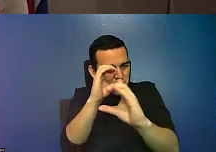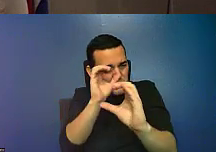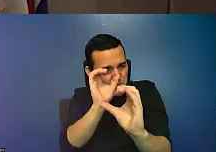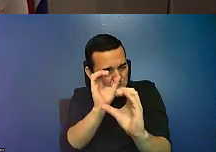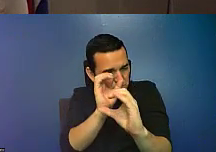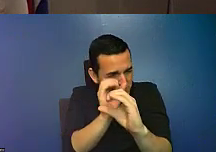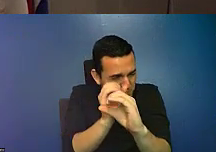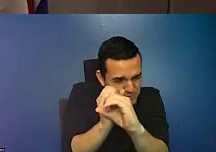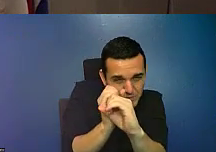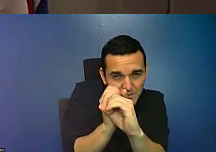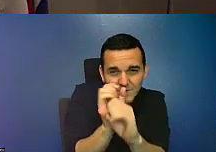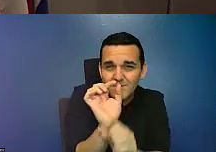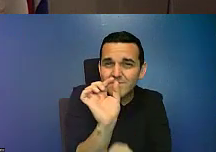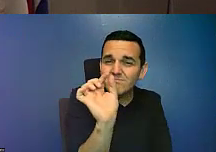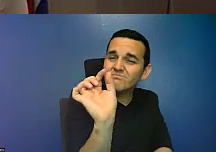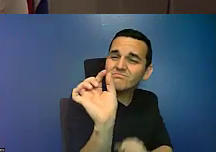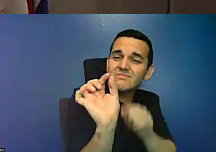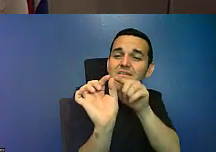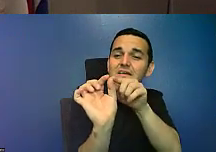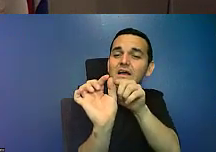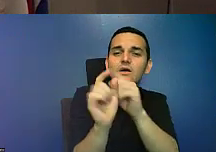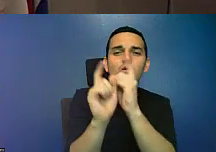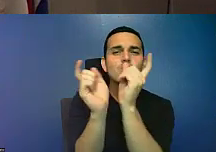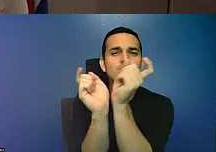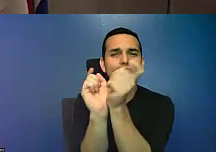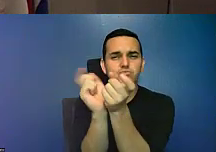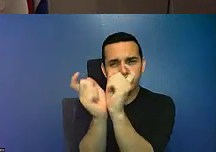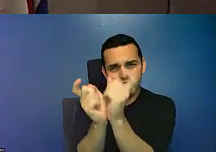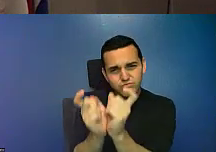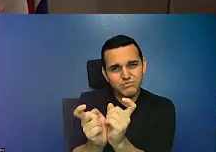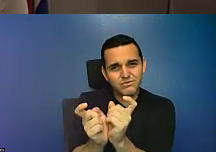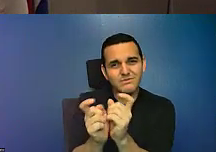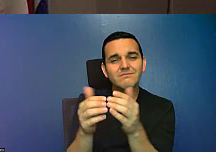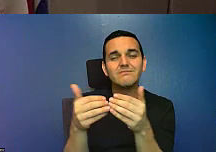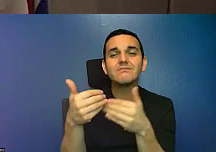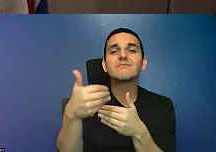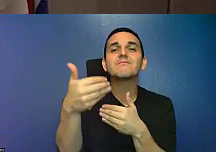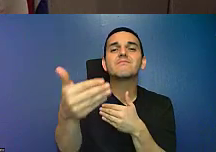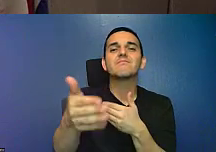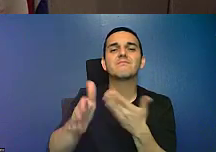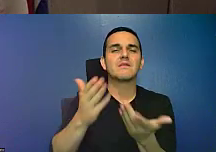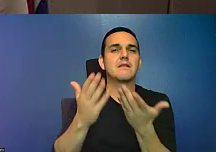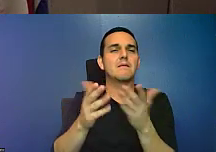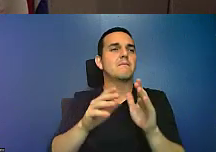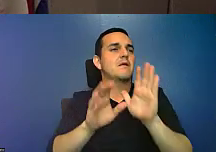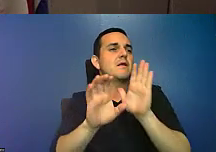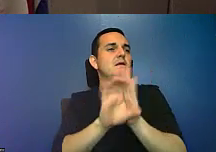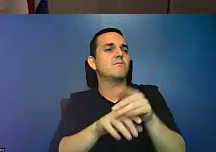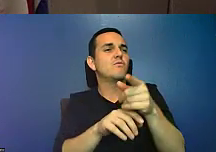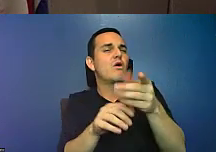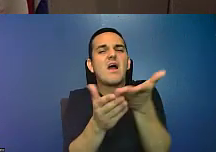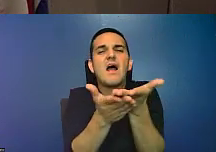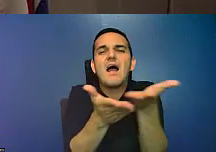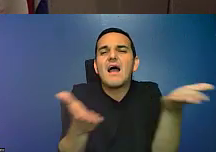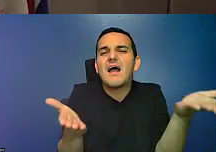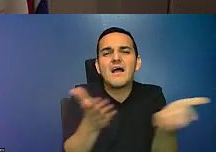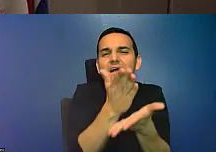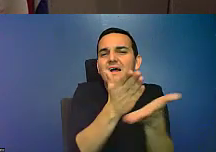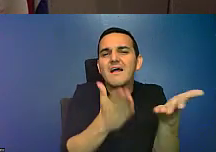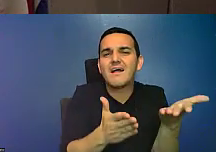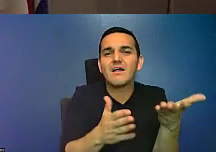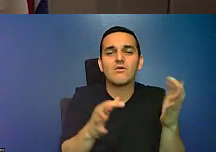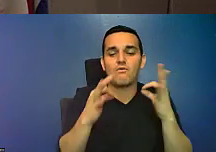pequeñas cositas que están ahí configurados que a partir de una variable física obtenemos una